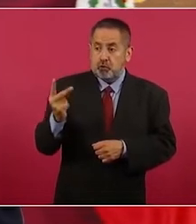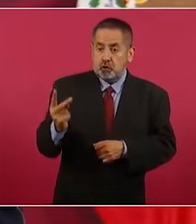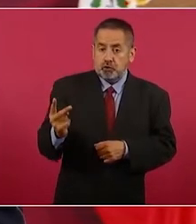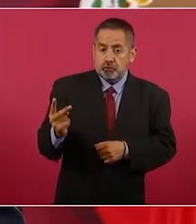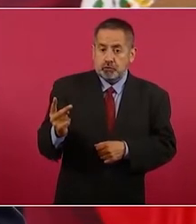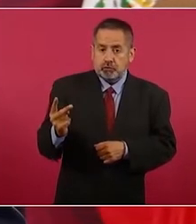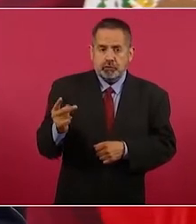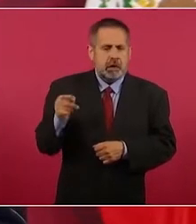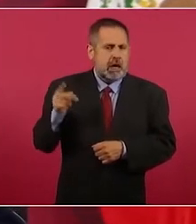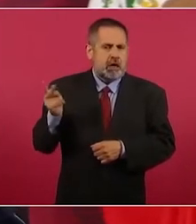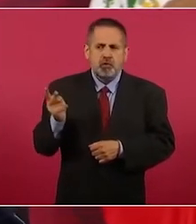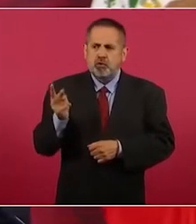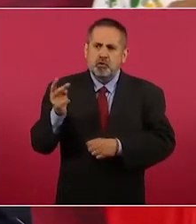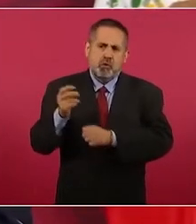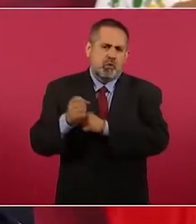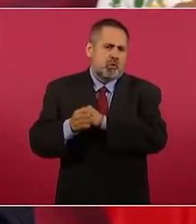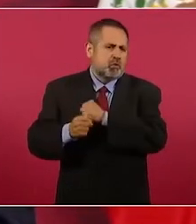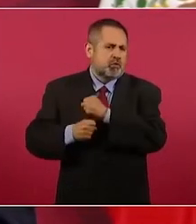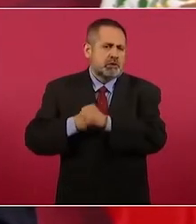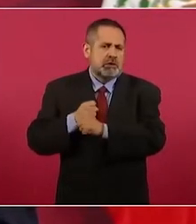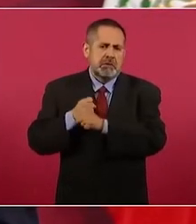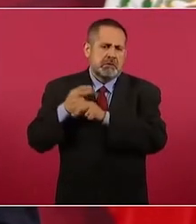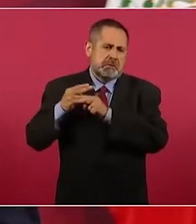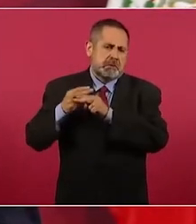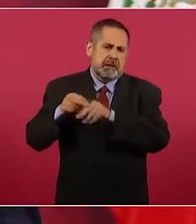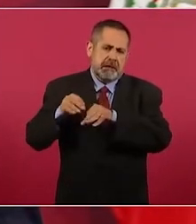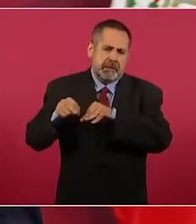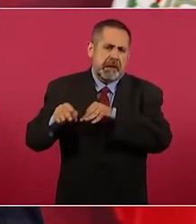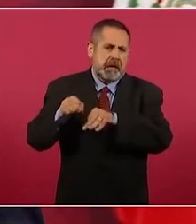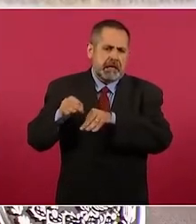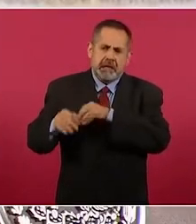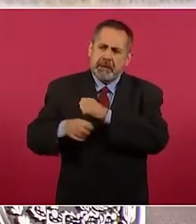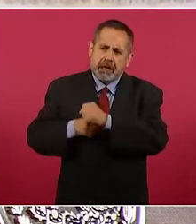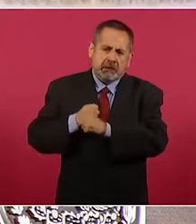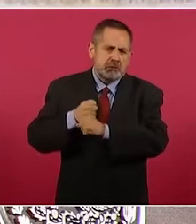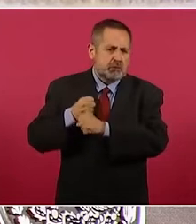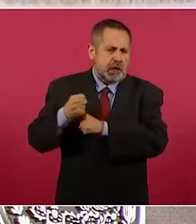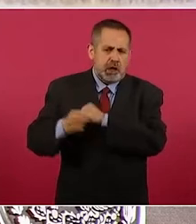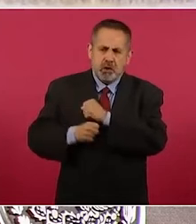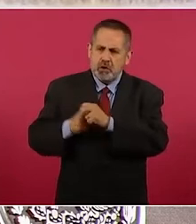que llevaban mucho tiempo trabajando en esa